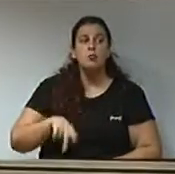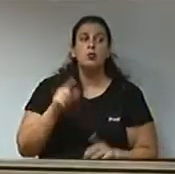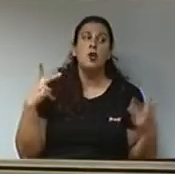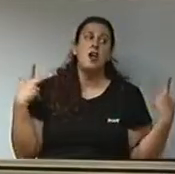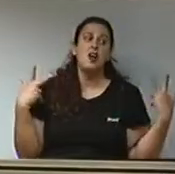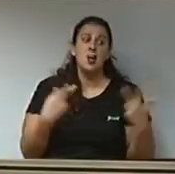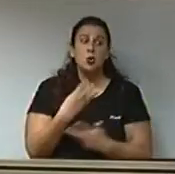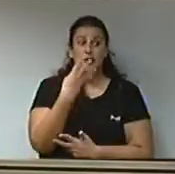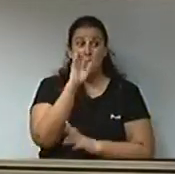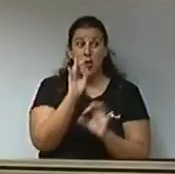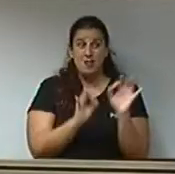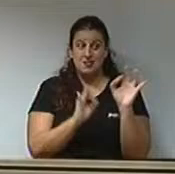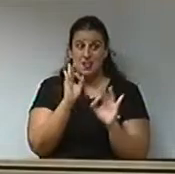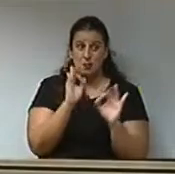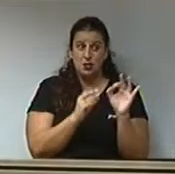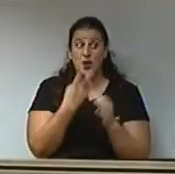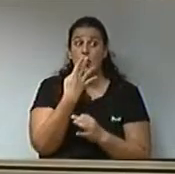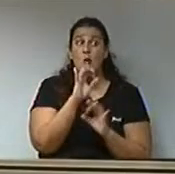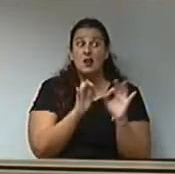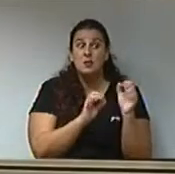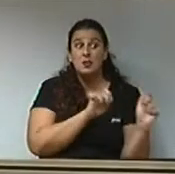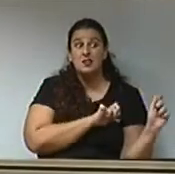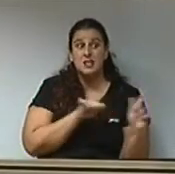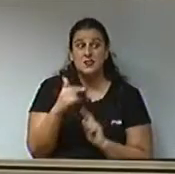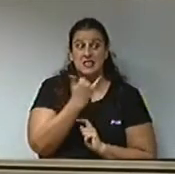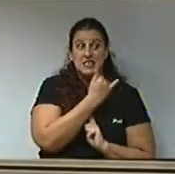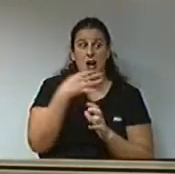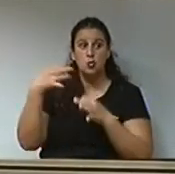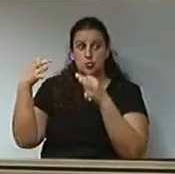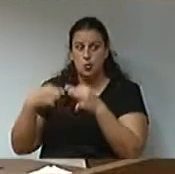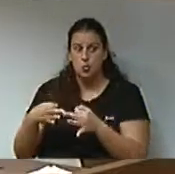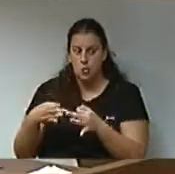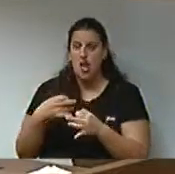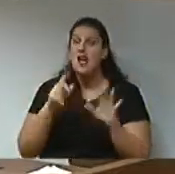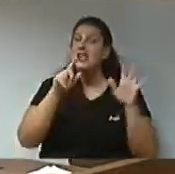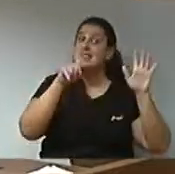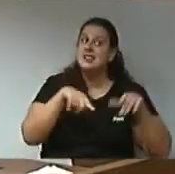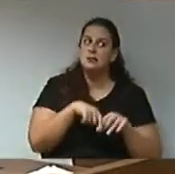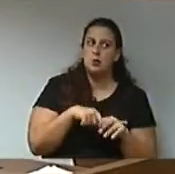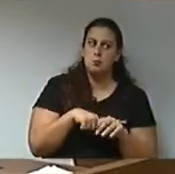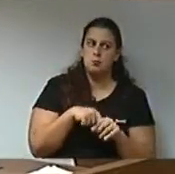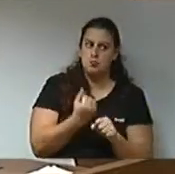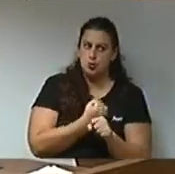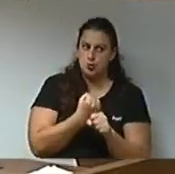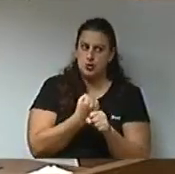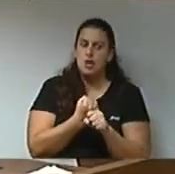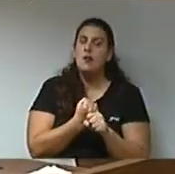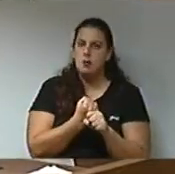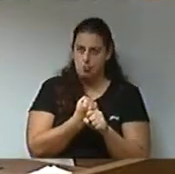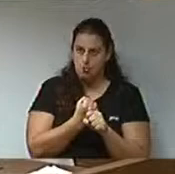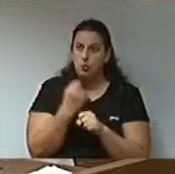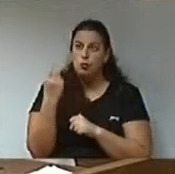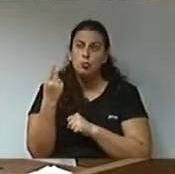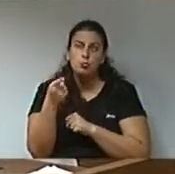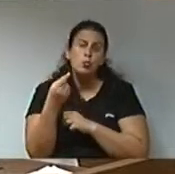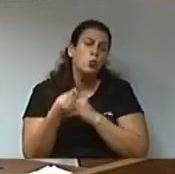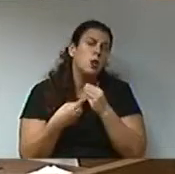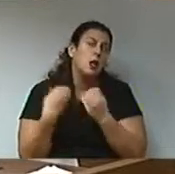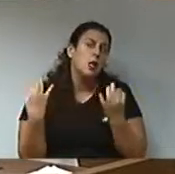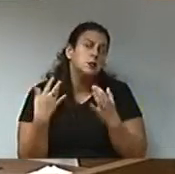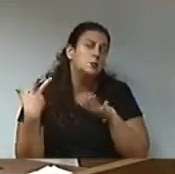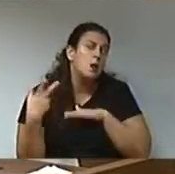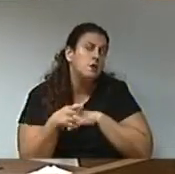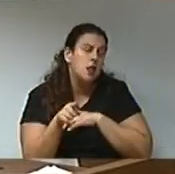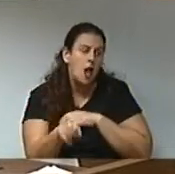del 40%, el 40% del trasvase Tajo Segura, 6.000 puestos de trabajo. ¿Qué ha hecho usted para evitar esto?